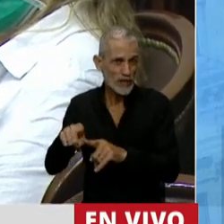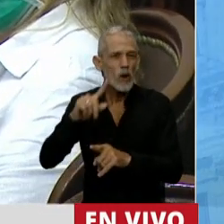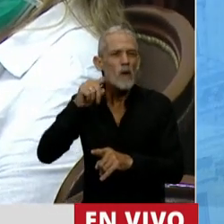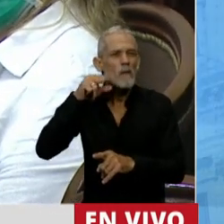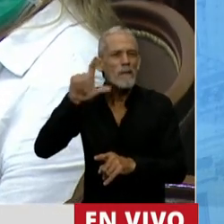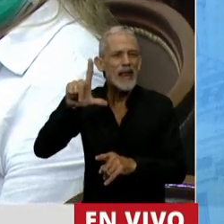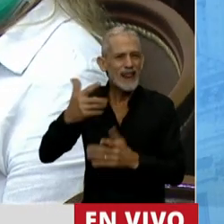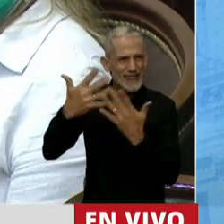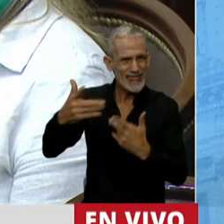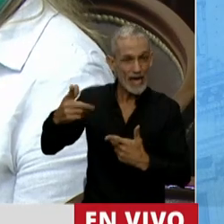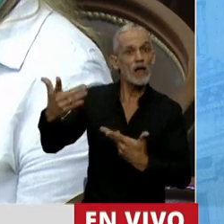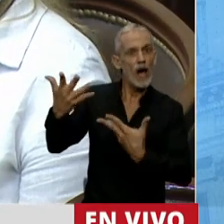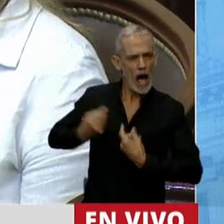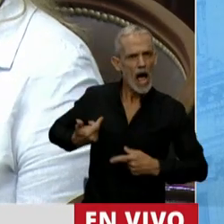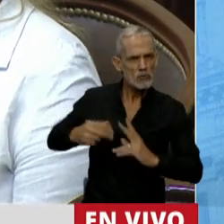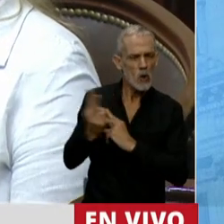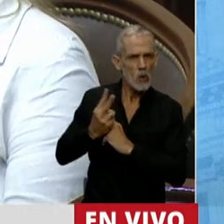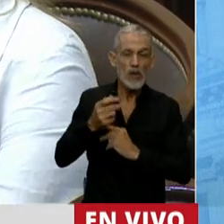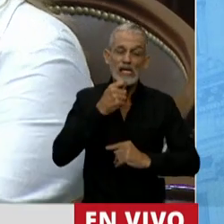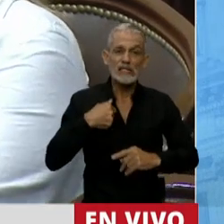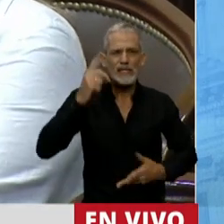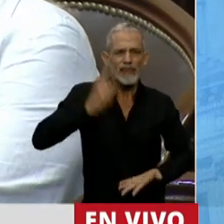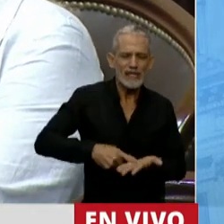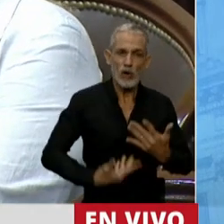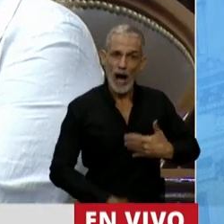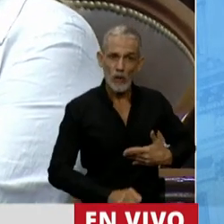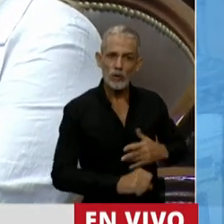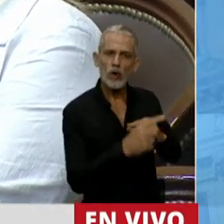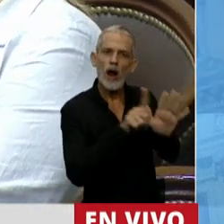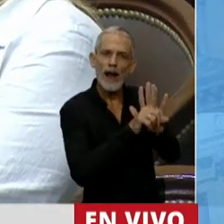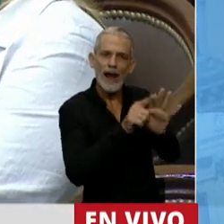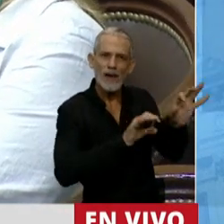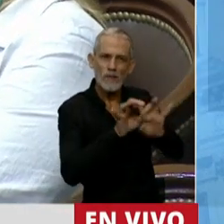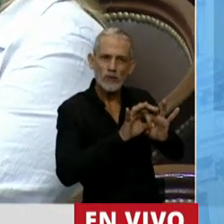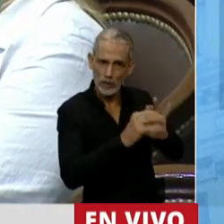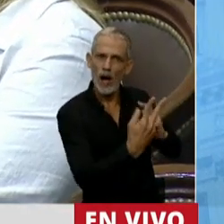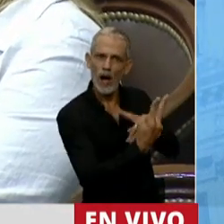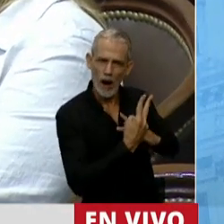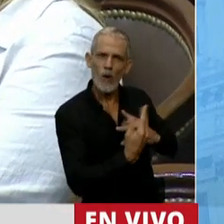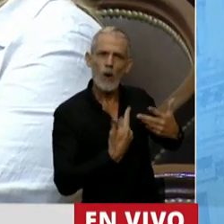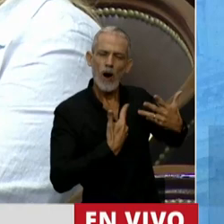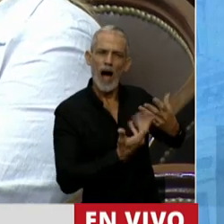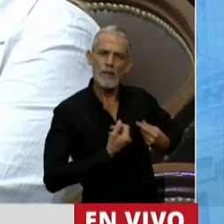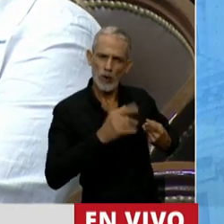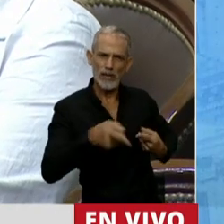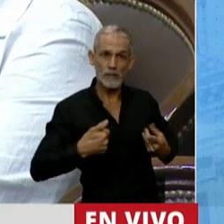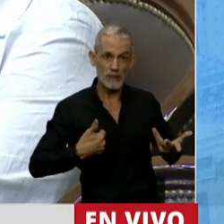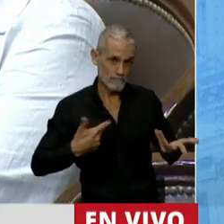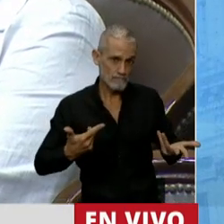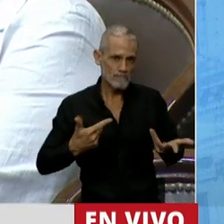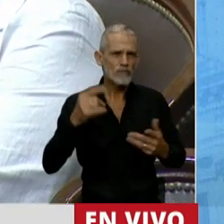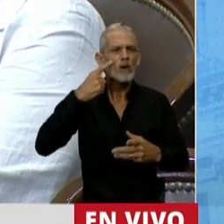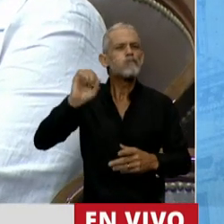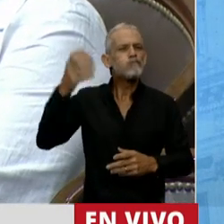protección. Si decide interrumpir, la protección está dada por esta ley. Las experiencias de otros países con